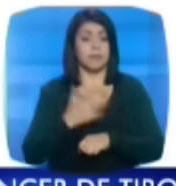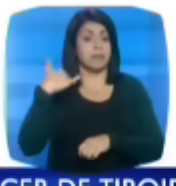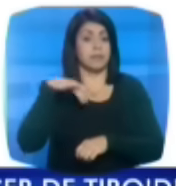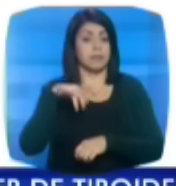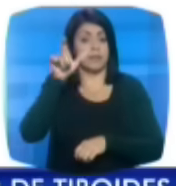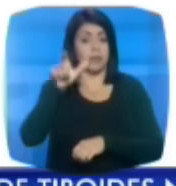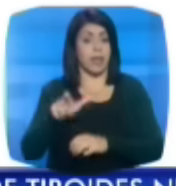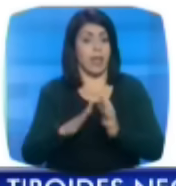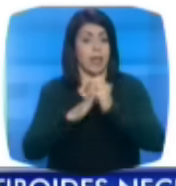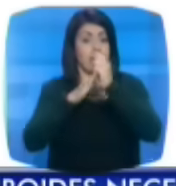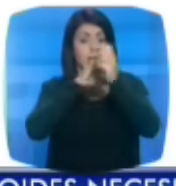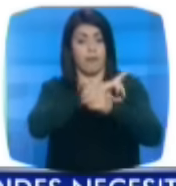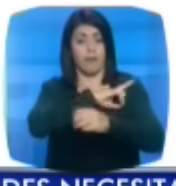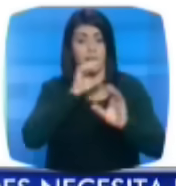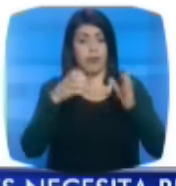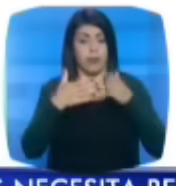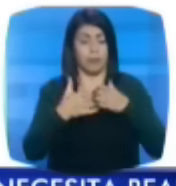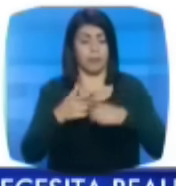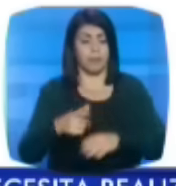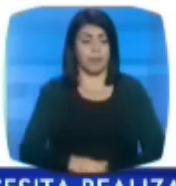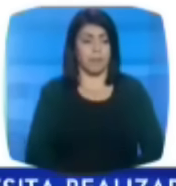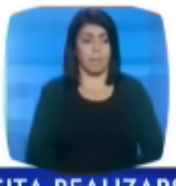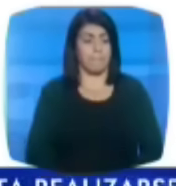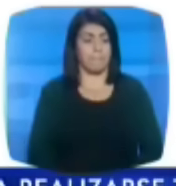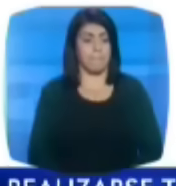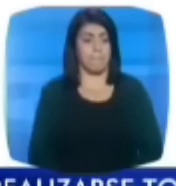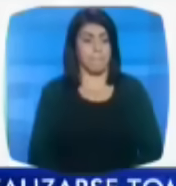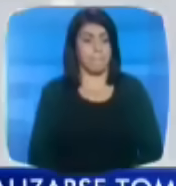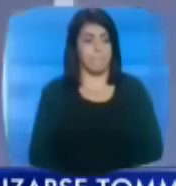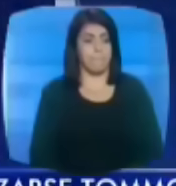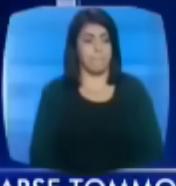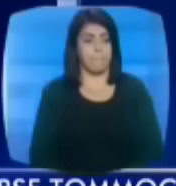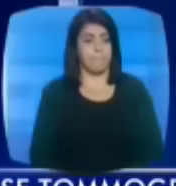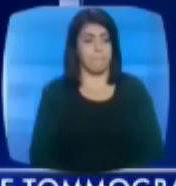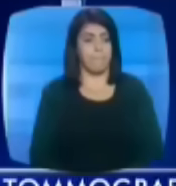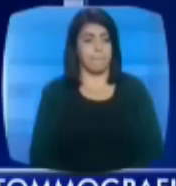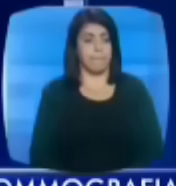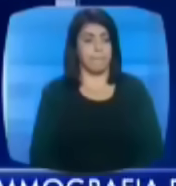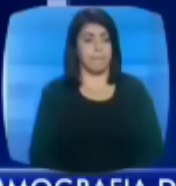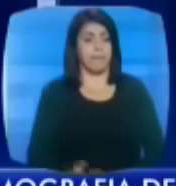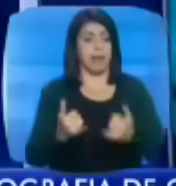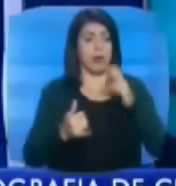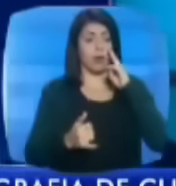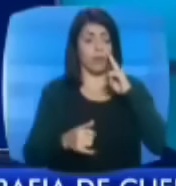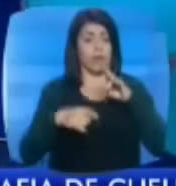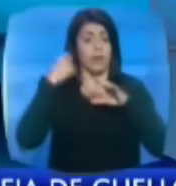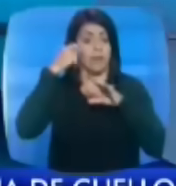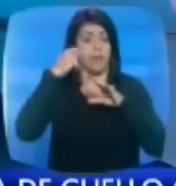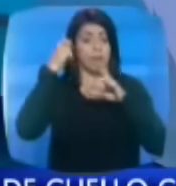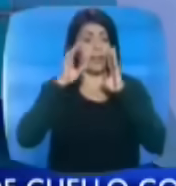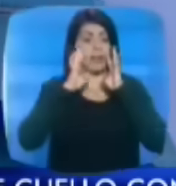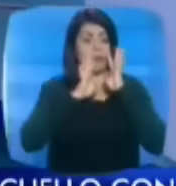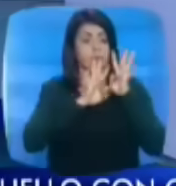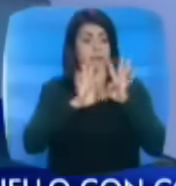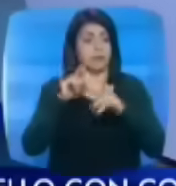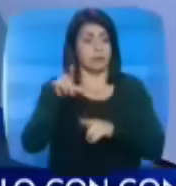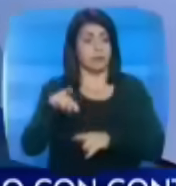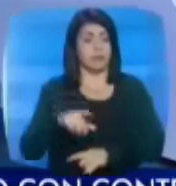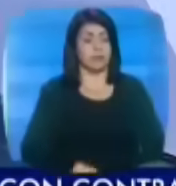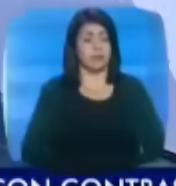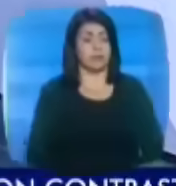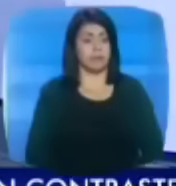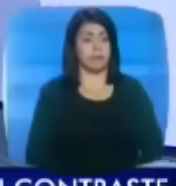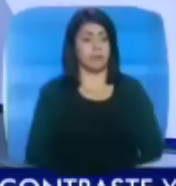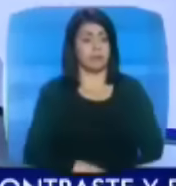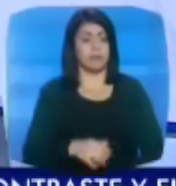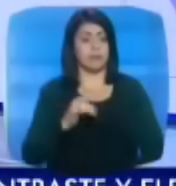presunto cabecilla del grupo extremista. Ahora en noticias virales, veamos el siguiente